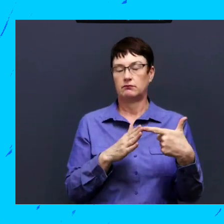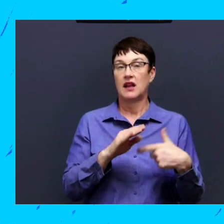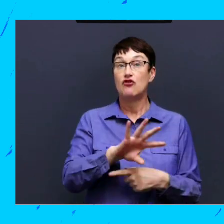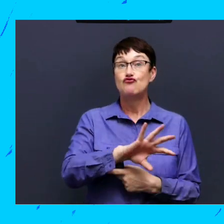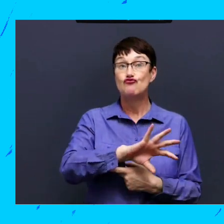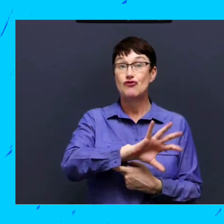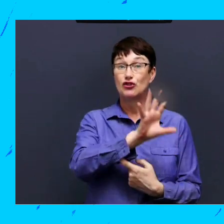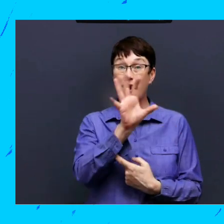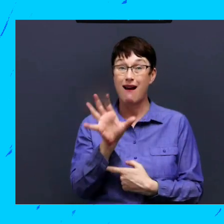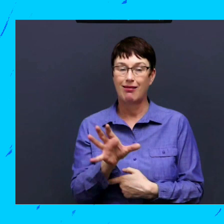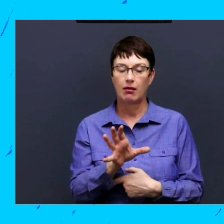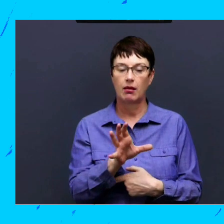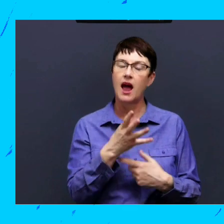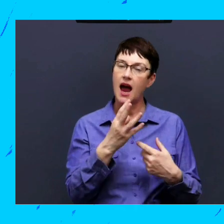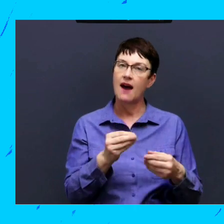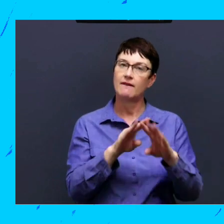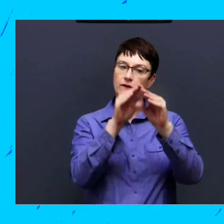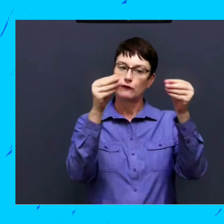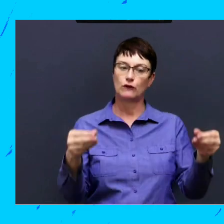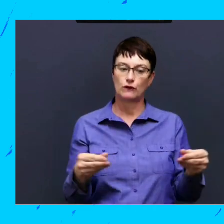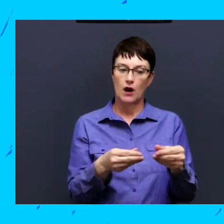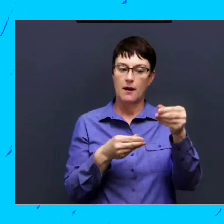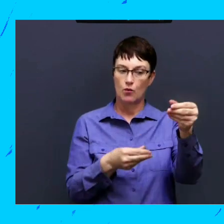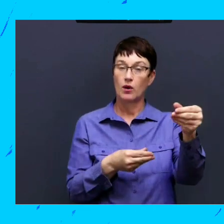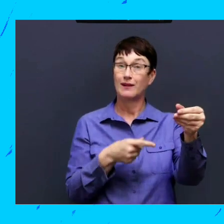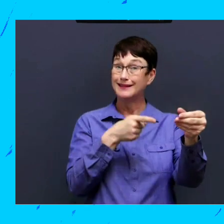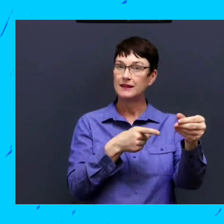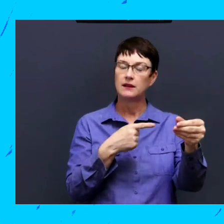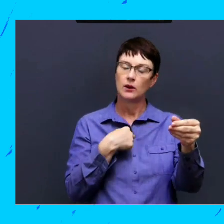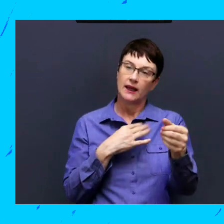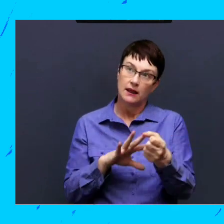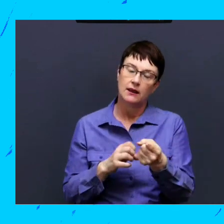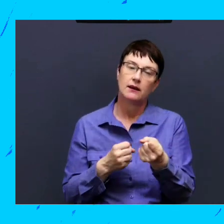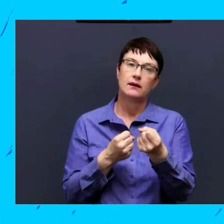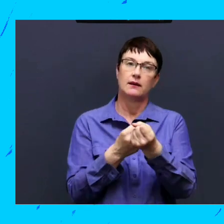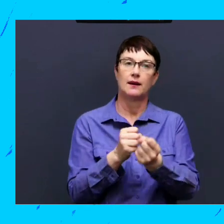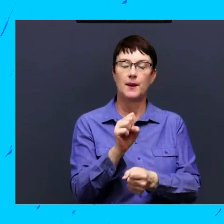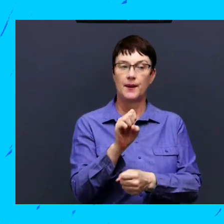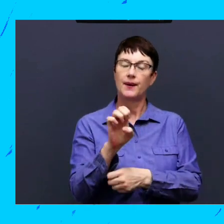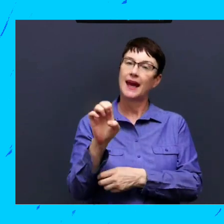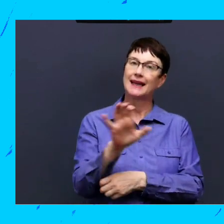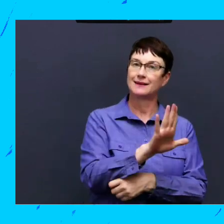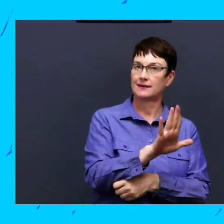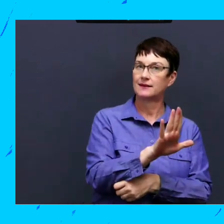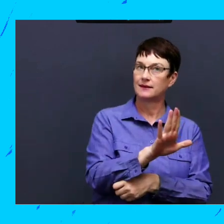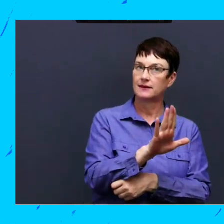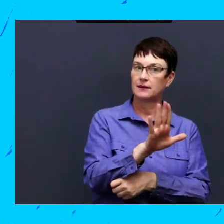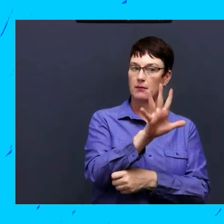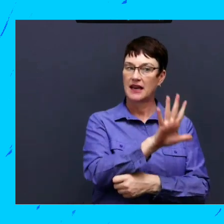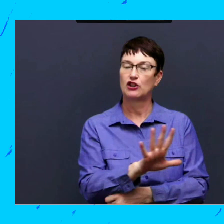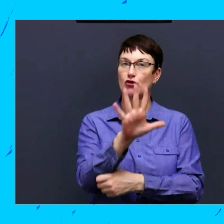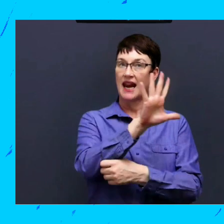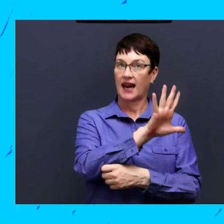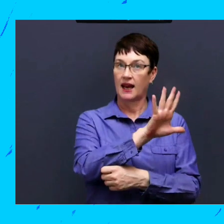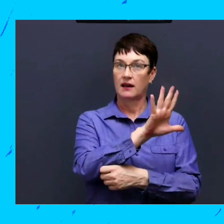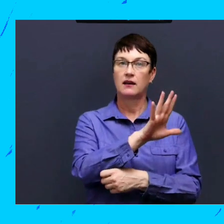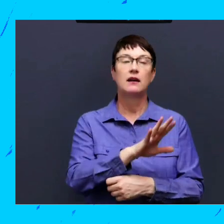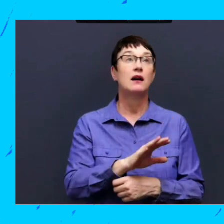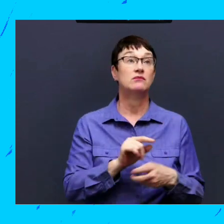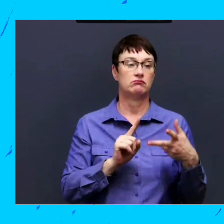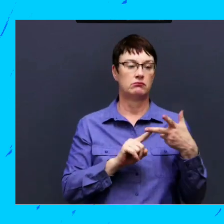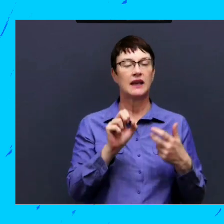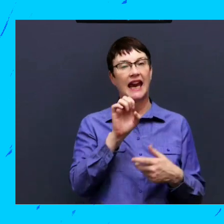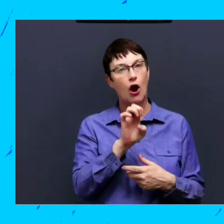la estructura regional también para acciones estrategias de la región mediterránea